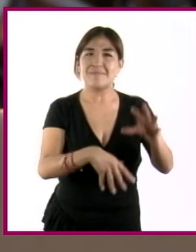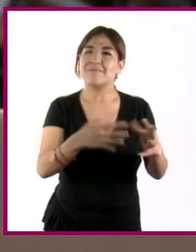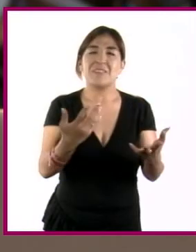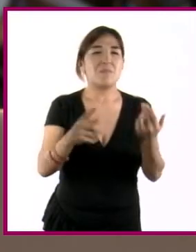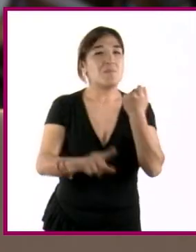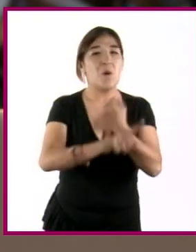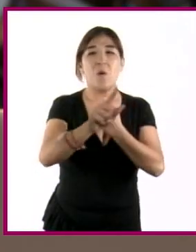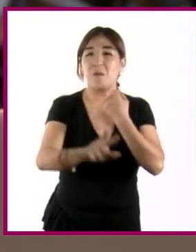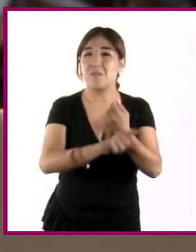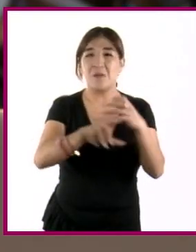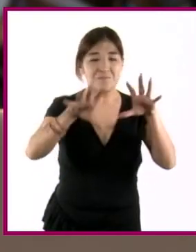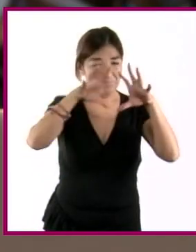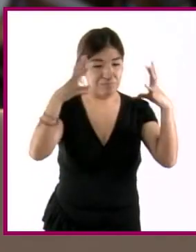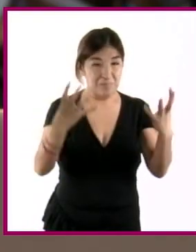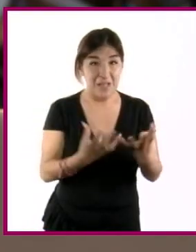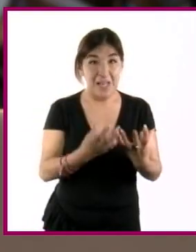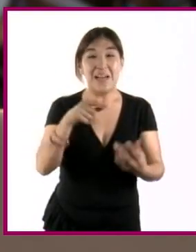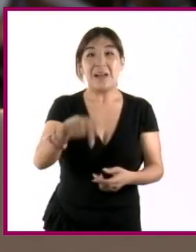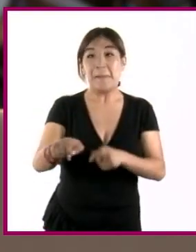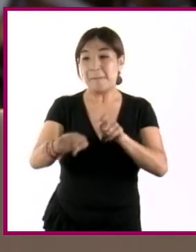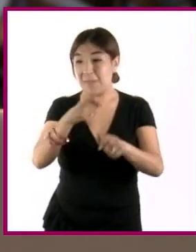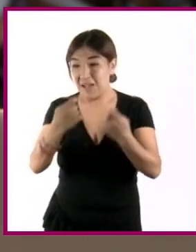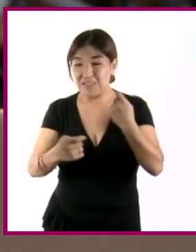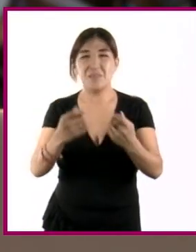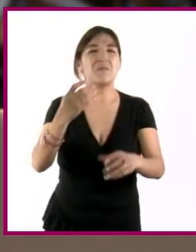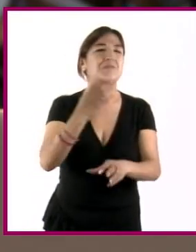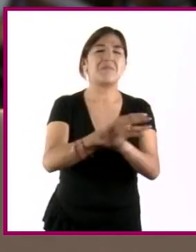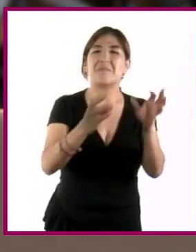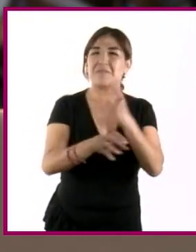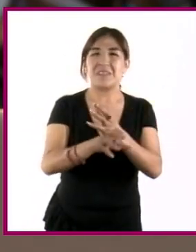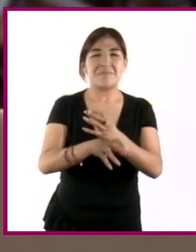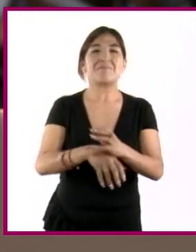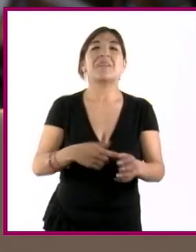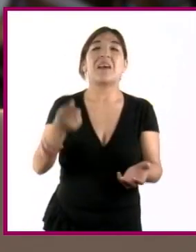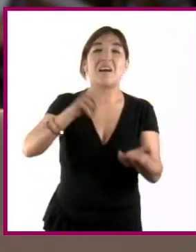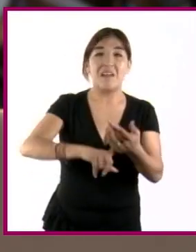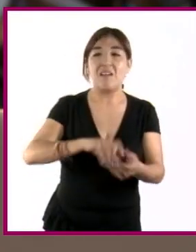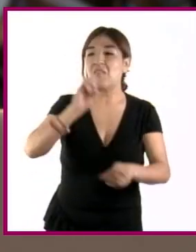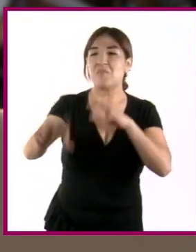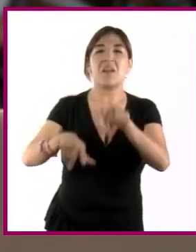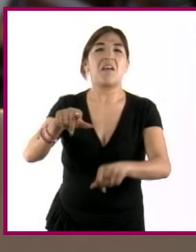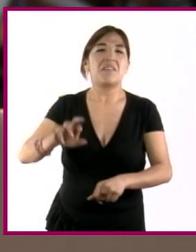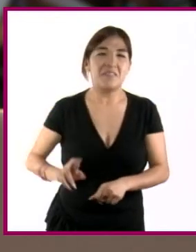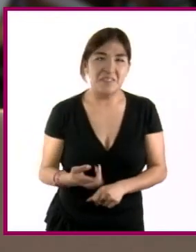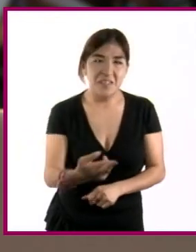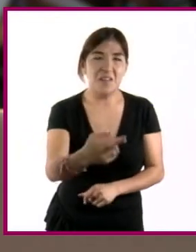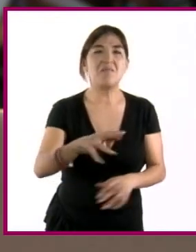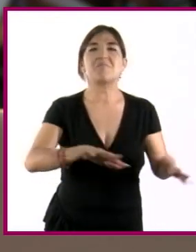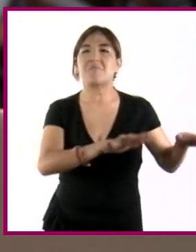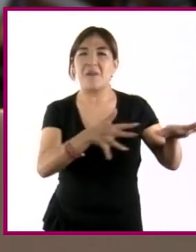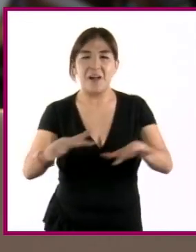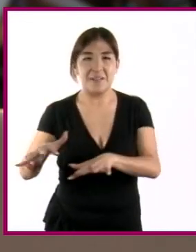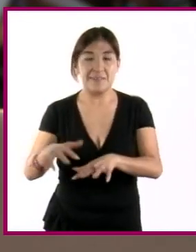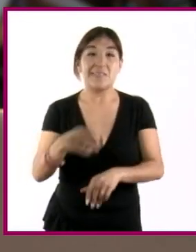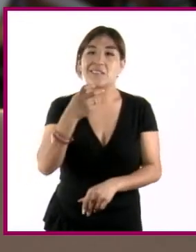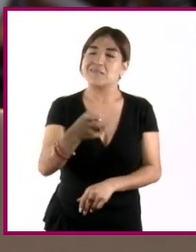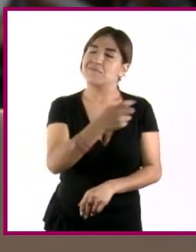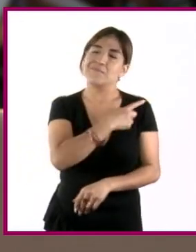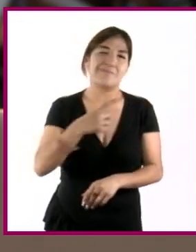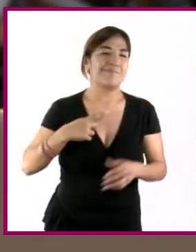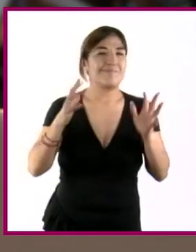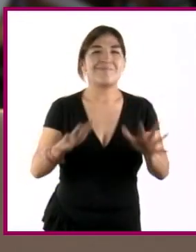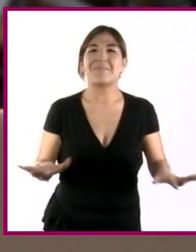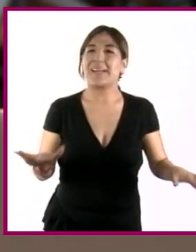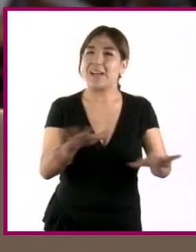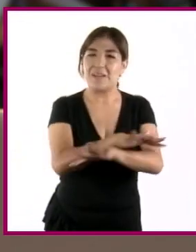los desechos, incluidos los plásticos, terminen en nuestro medio ambiente, en ríos y océanos. Sin duda, esto debe cambiar. Y